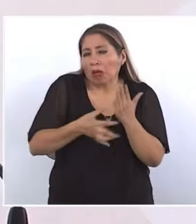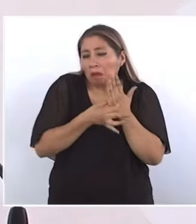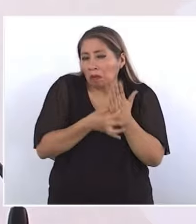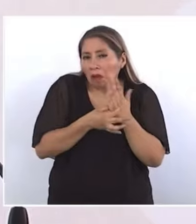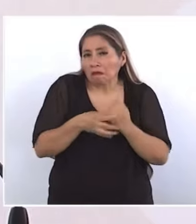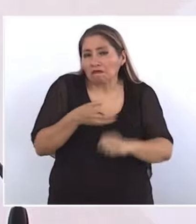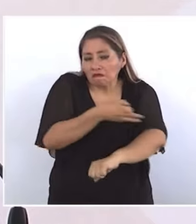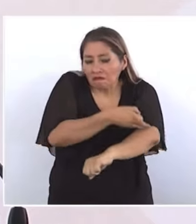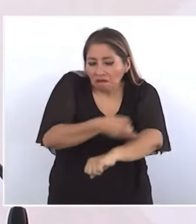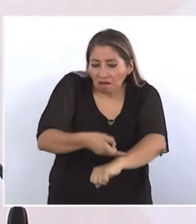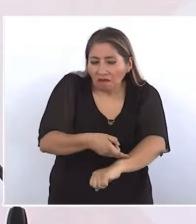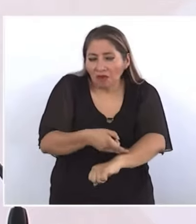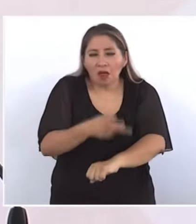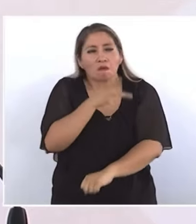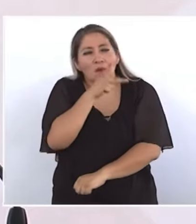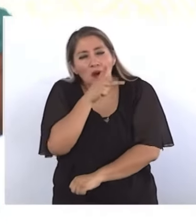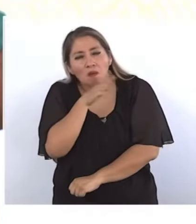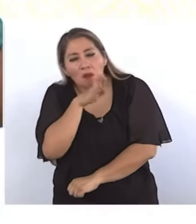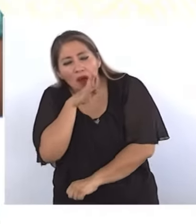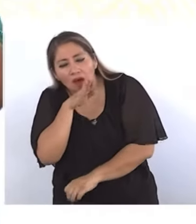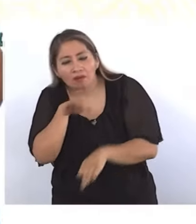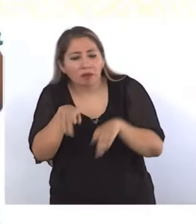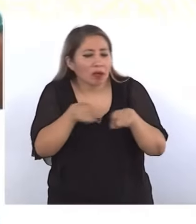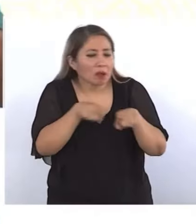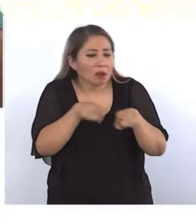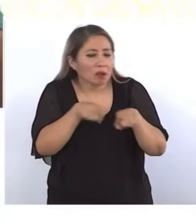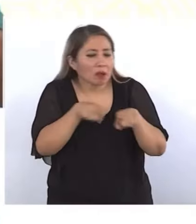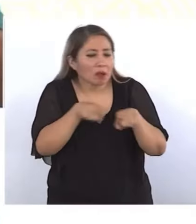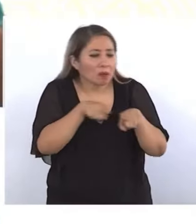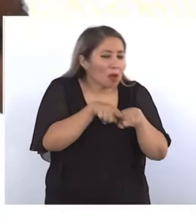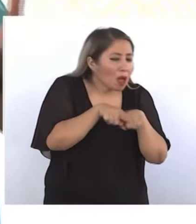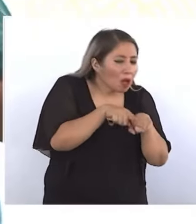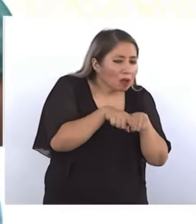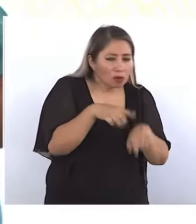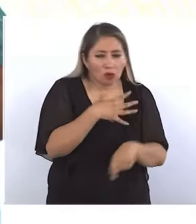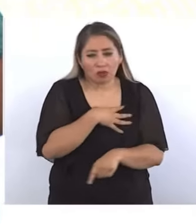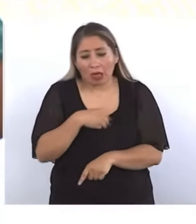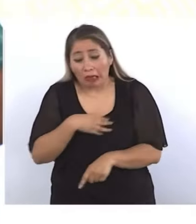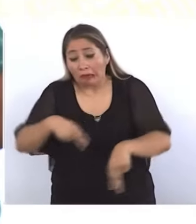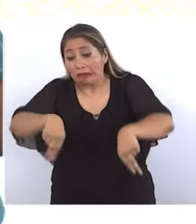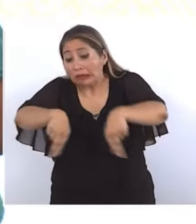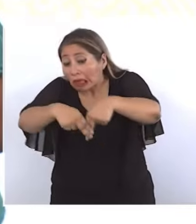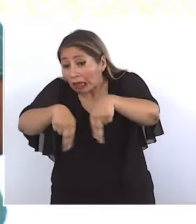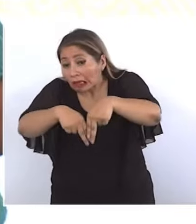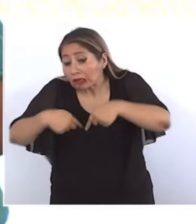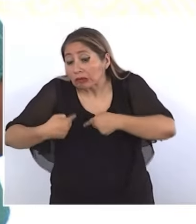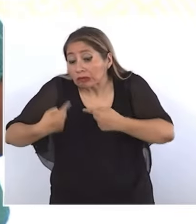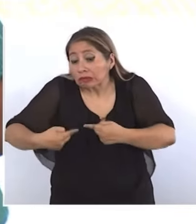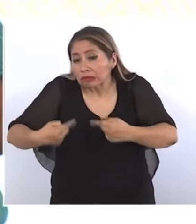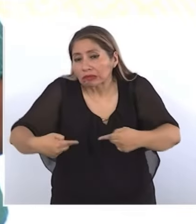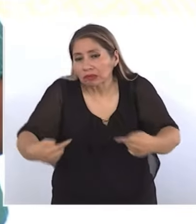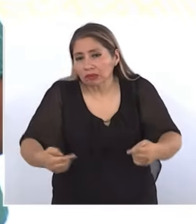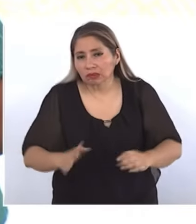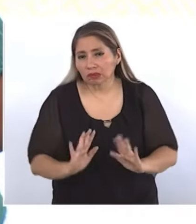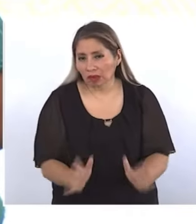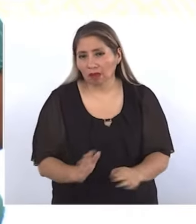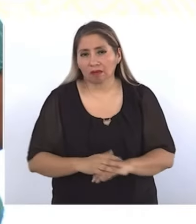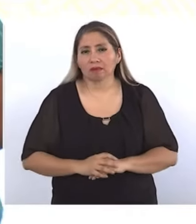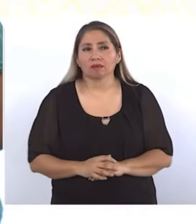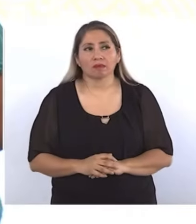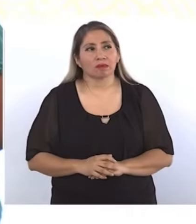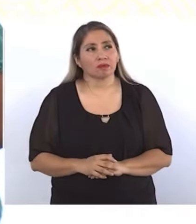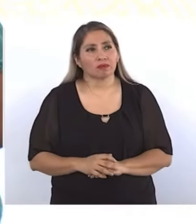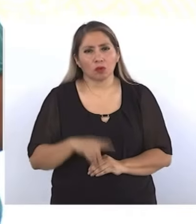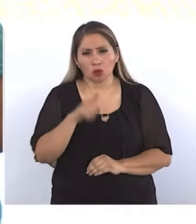familias de padres de hermanos de hijos ya nietos ahorita y en el momento